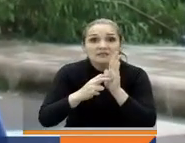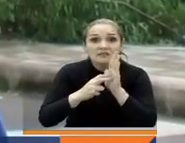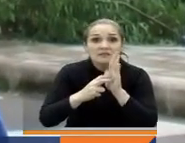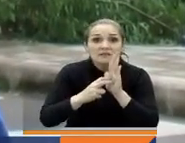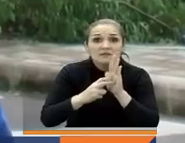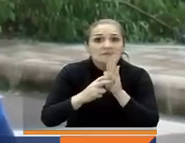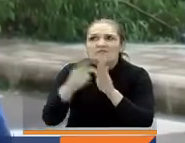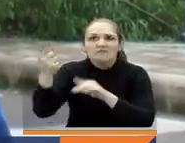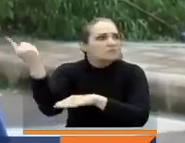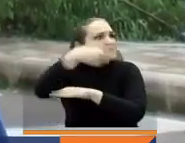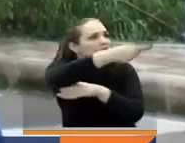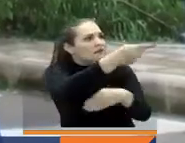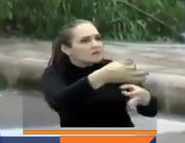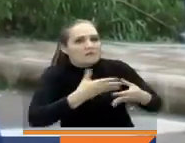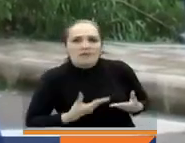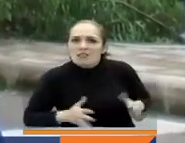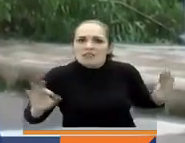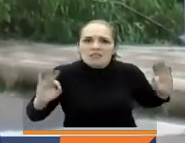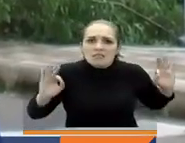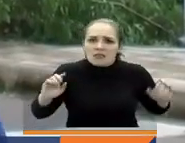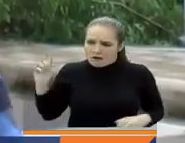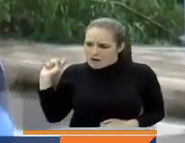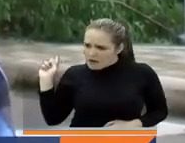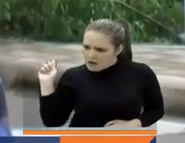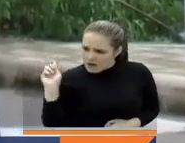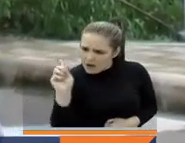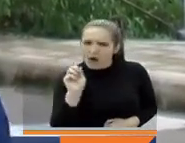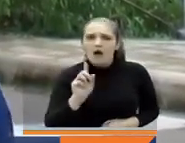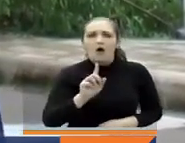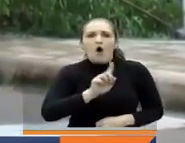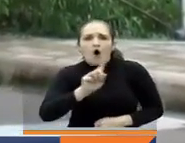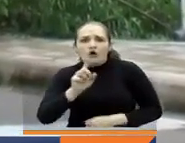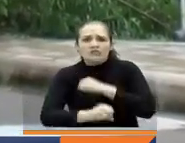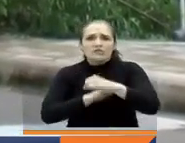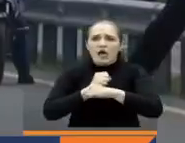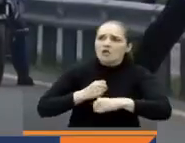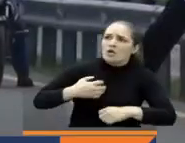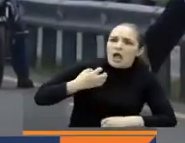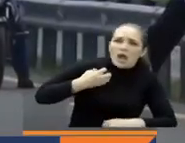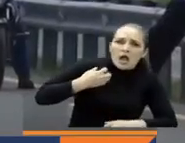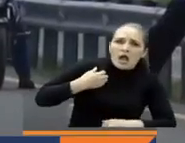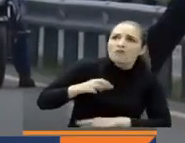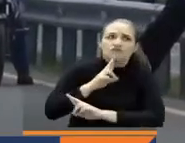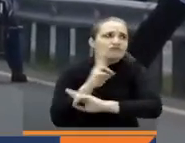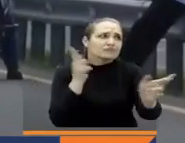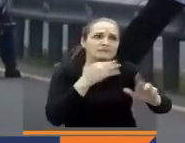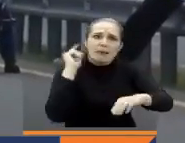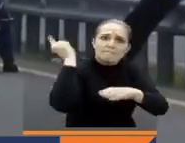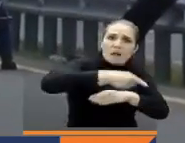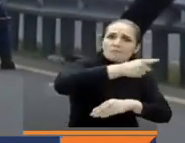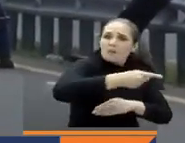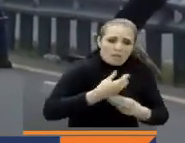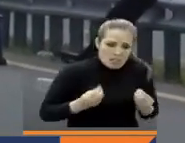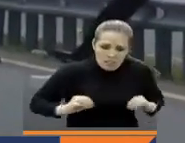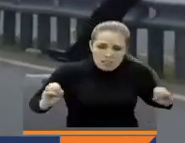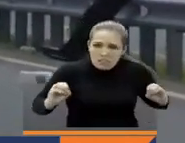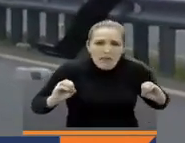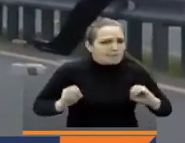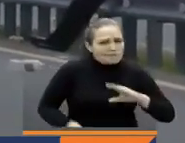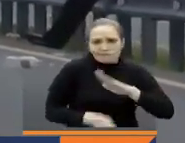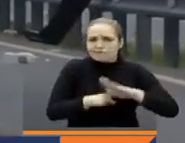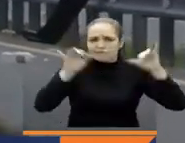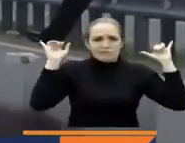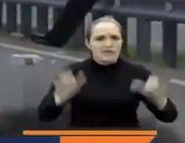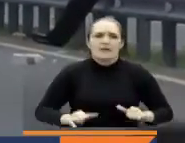debate jurídico, 205 años sin alcantarillado, por eso hoy nos estamos manifestando. Estos bloqueos han generado